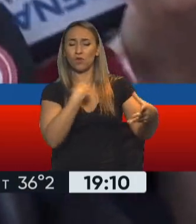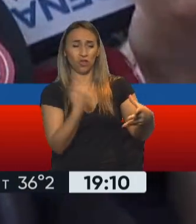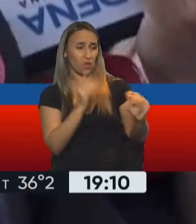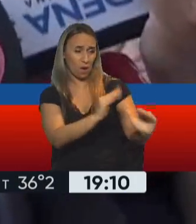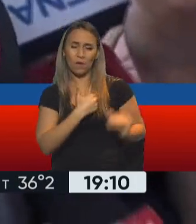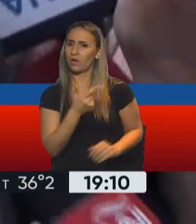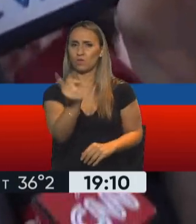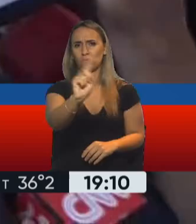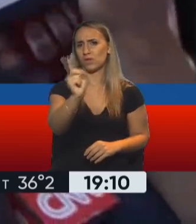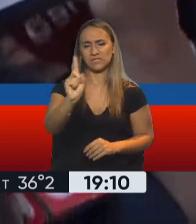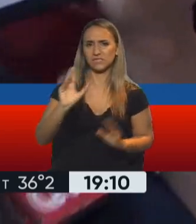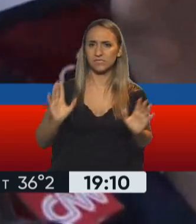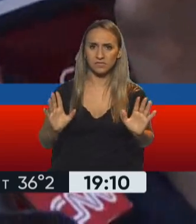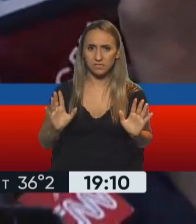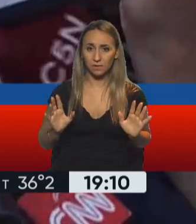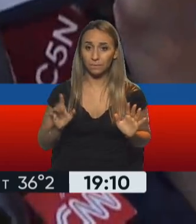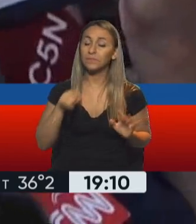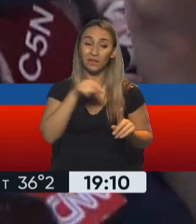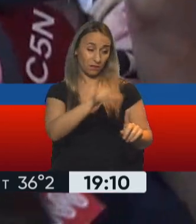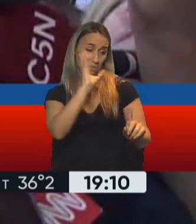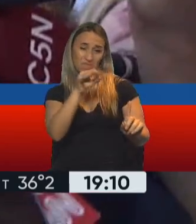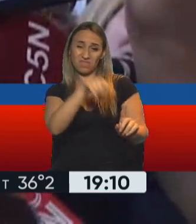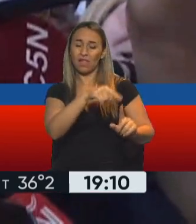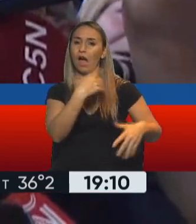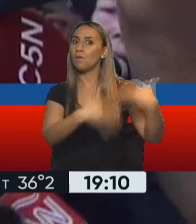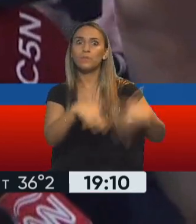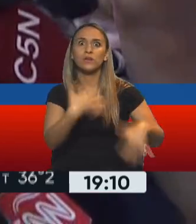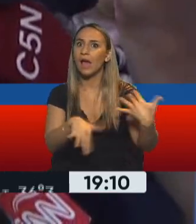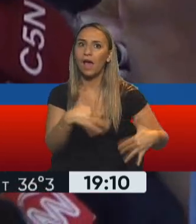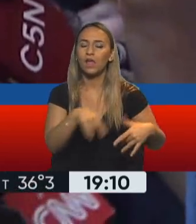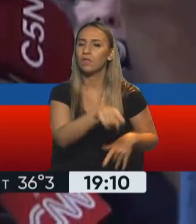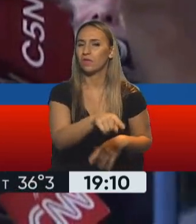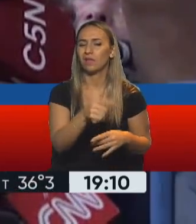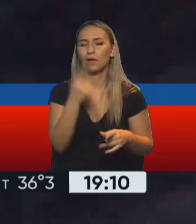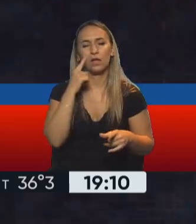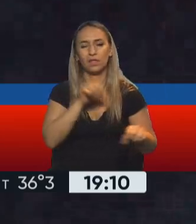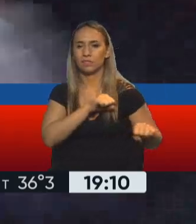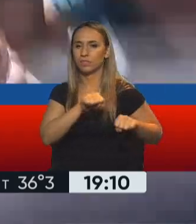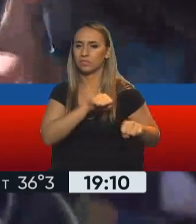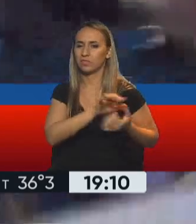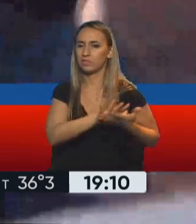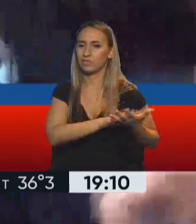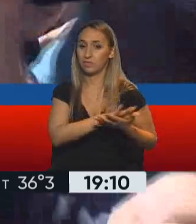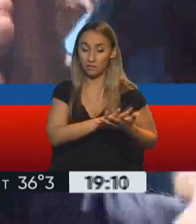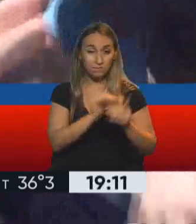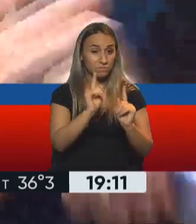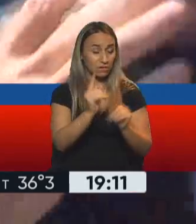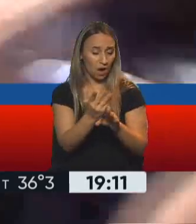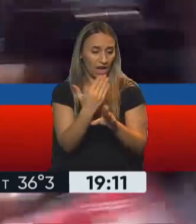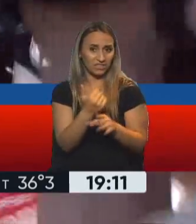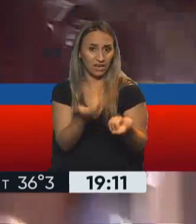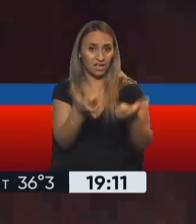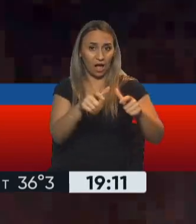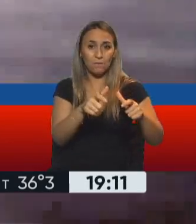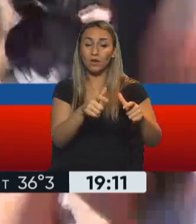Esto es una demostración del apresuramiento y de la falta de templanza que la misma Cámara le remarcó ayer cuando rechazó